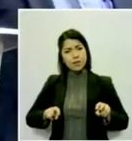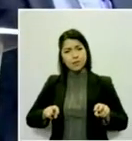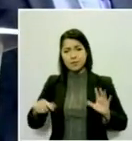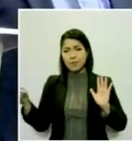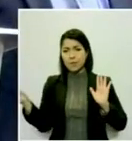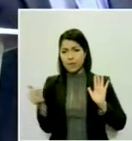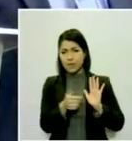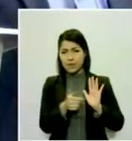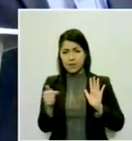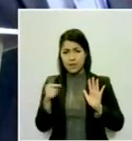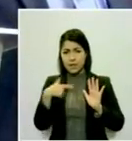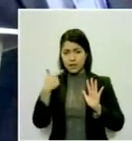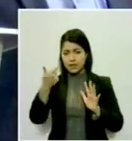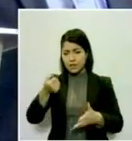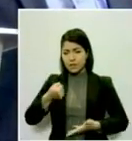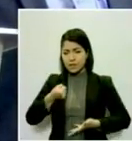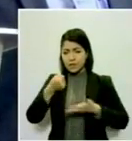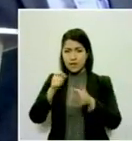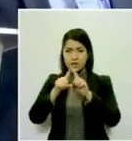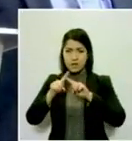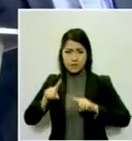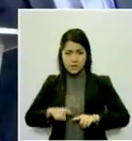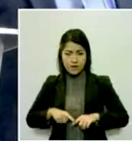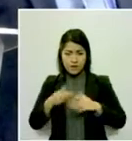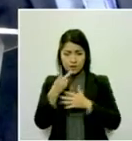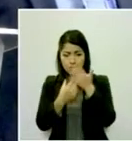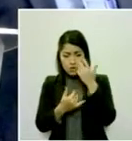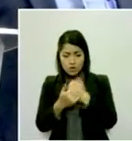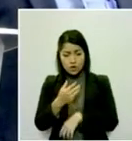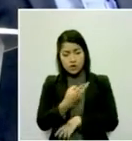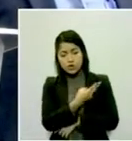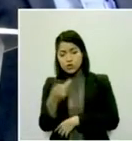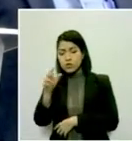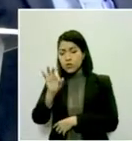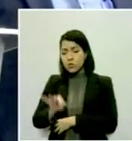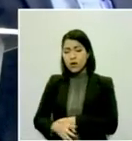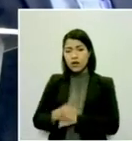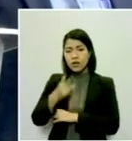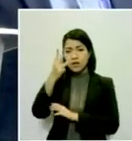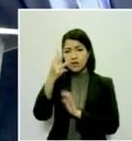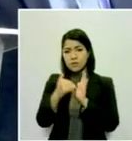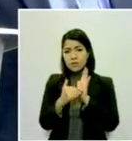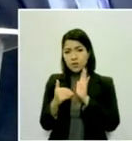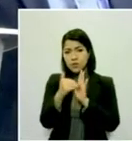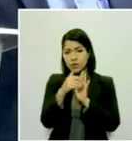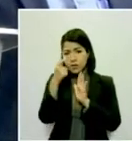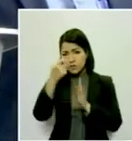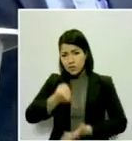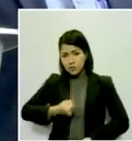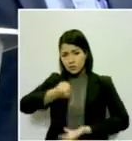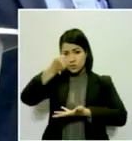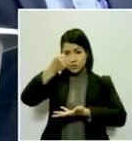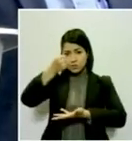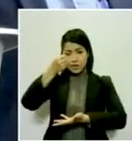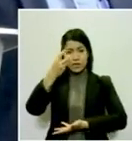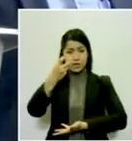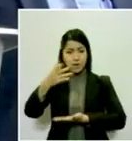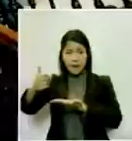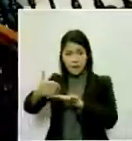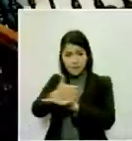esta aportación de distintos fondos de 243 millones de pesos es